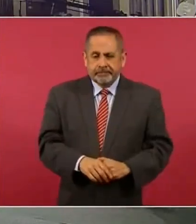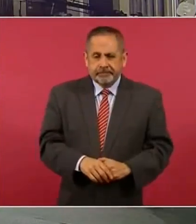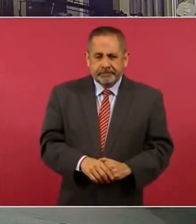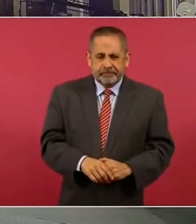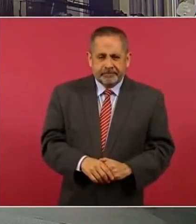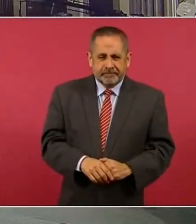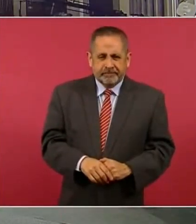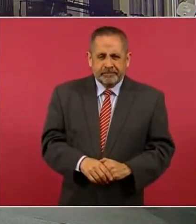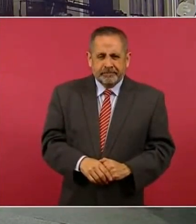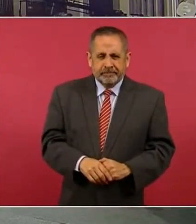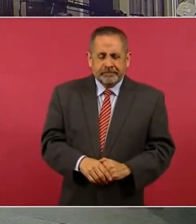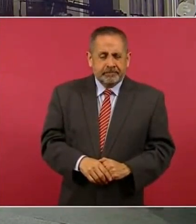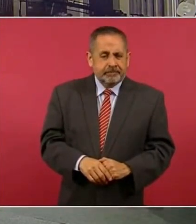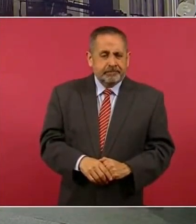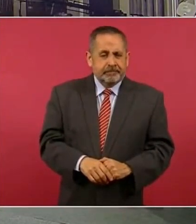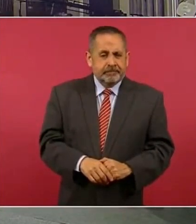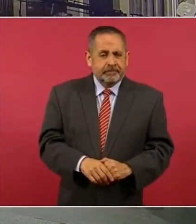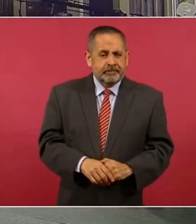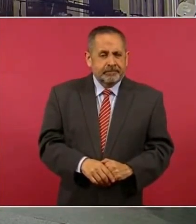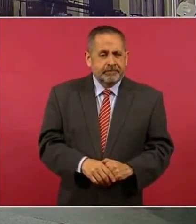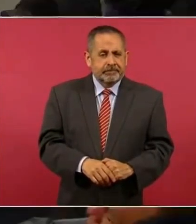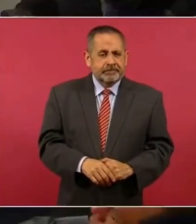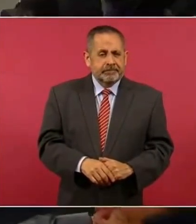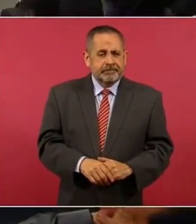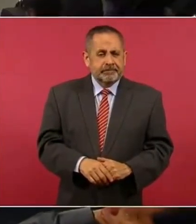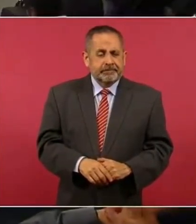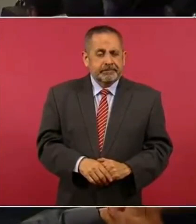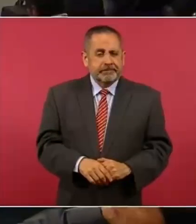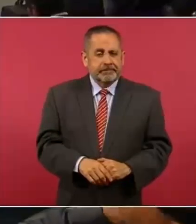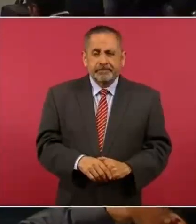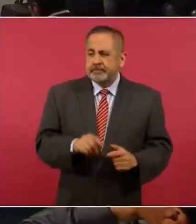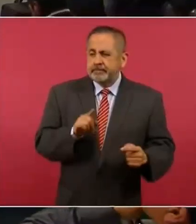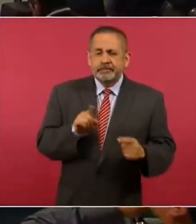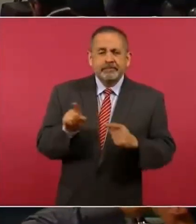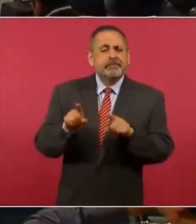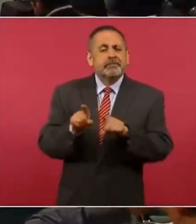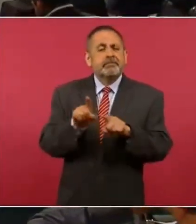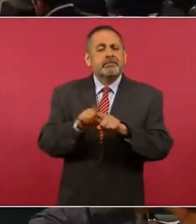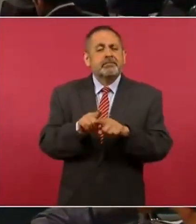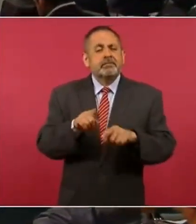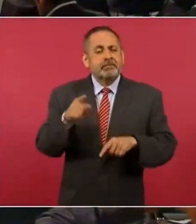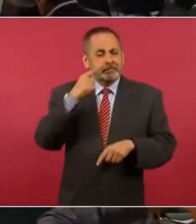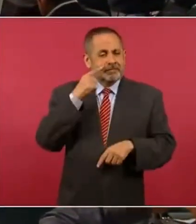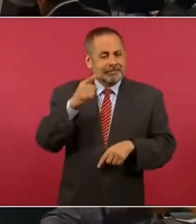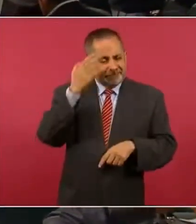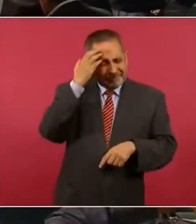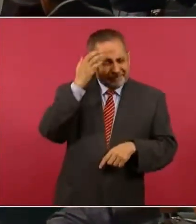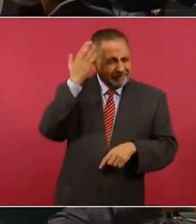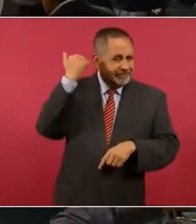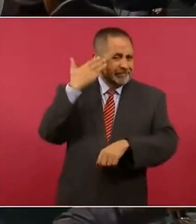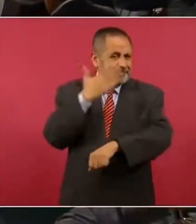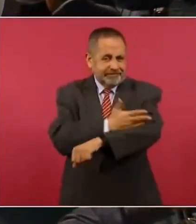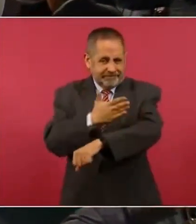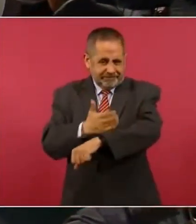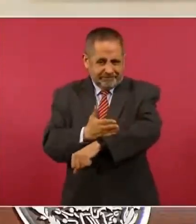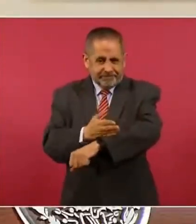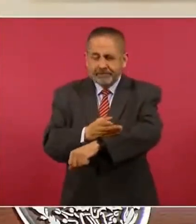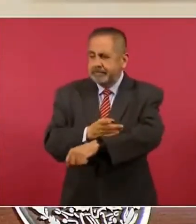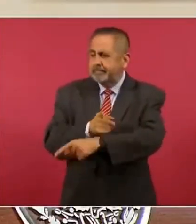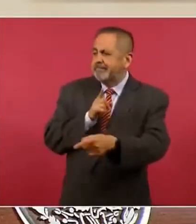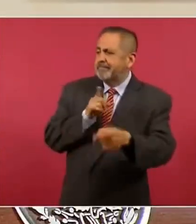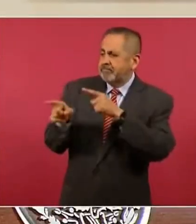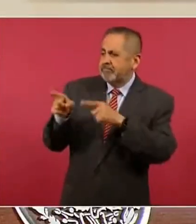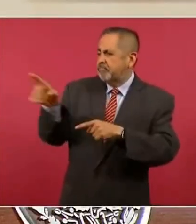y de eso, de que acusaron a Francisco I. Madero para meterlo a la cárcel cuando la